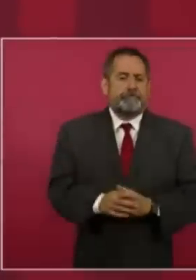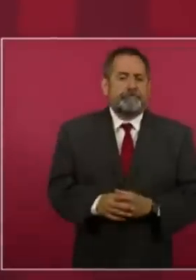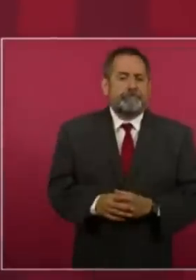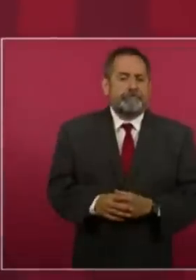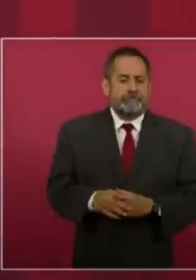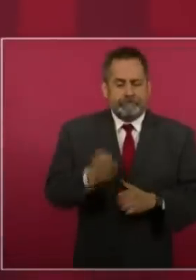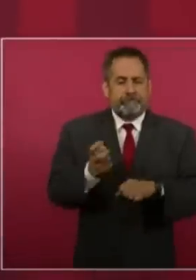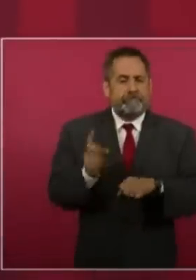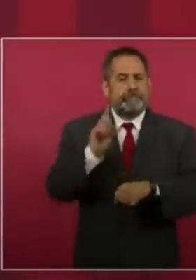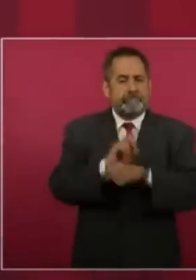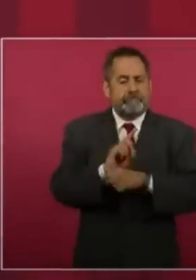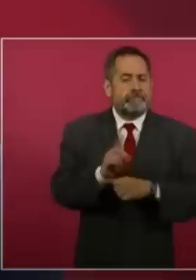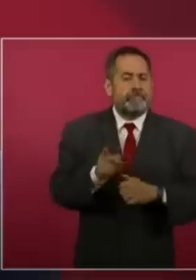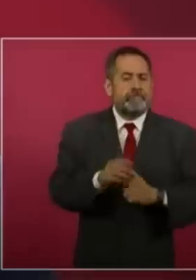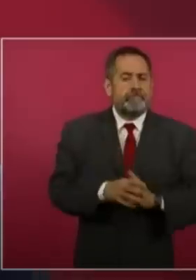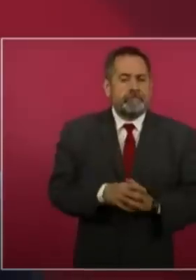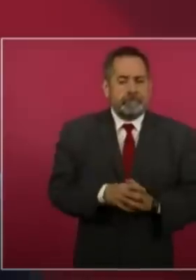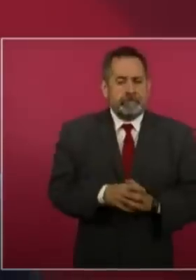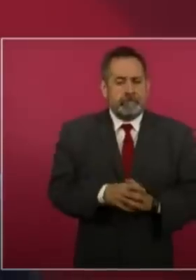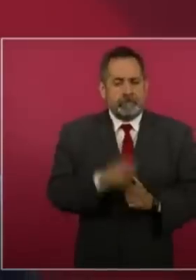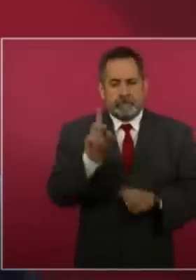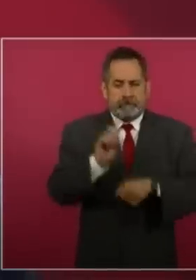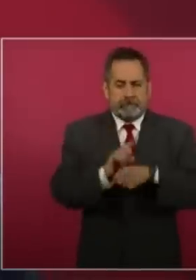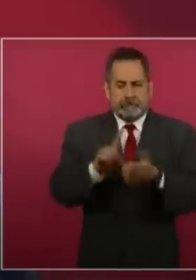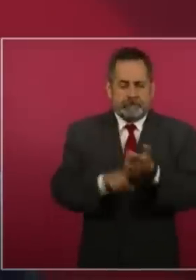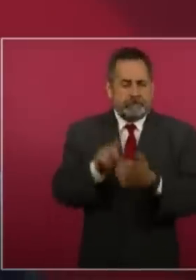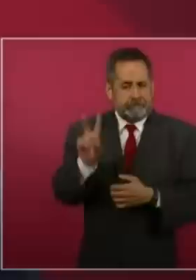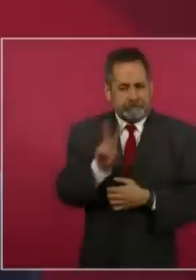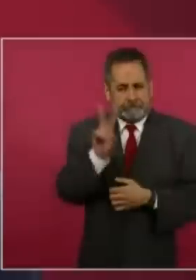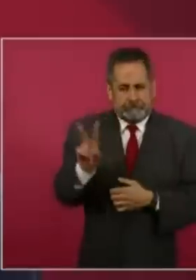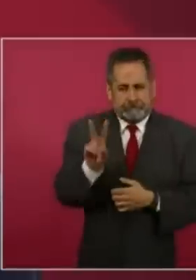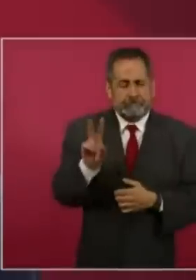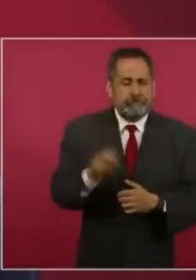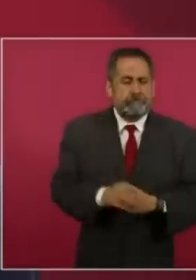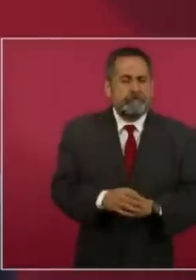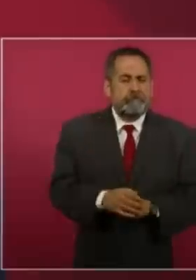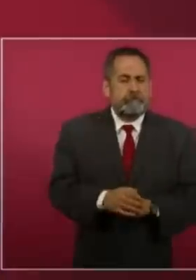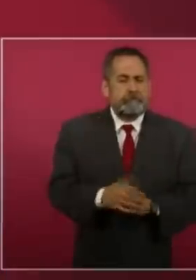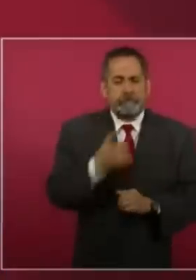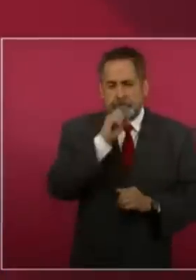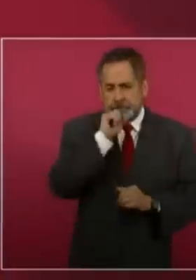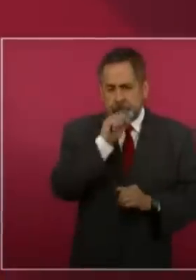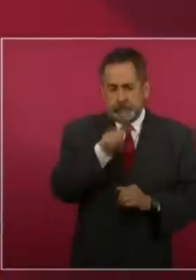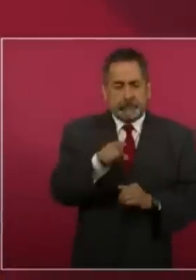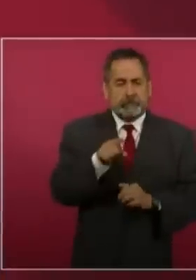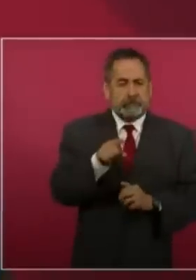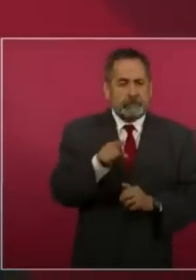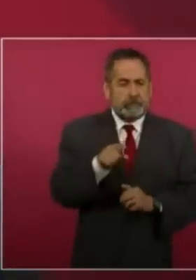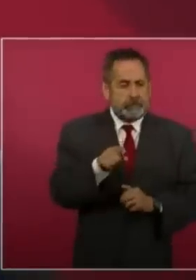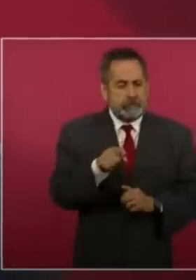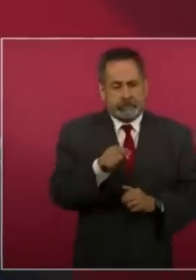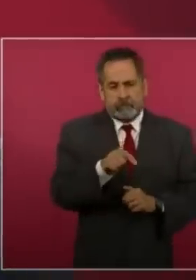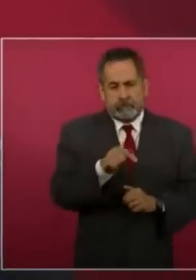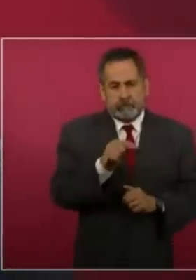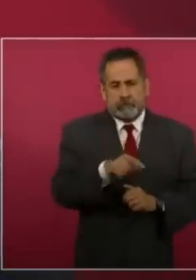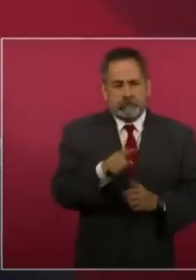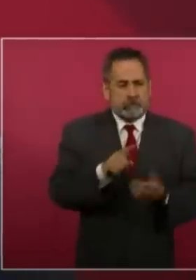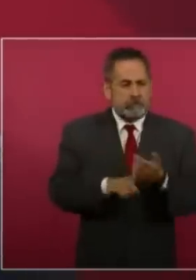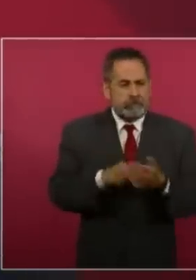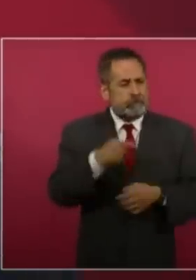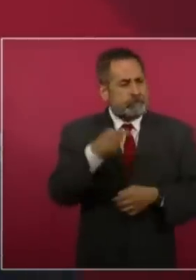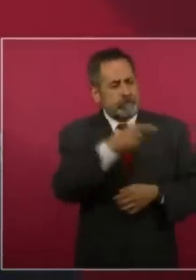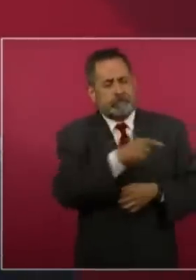el día viernes y lo de scarlett